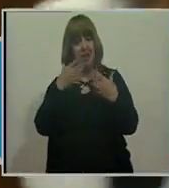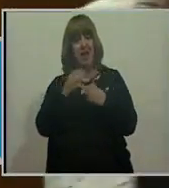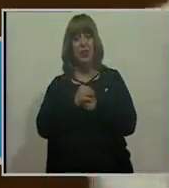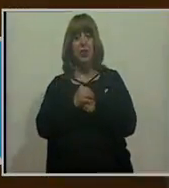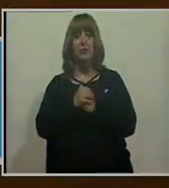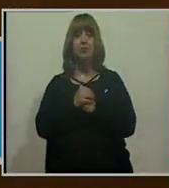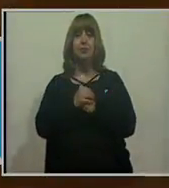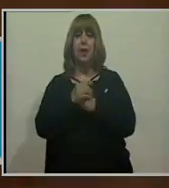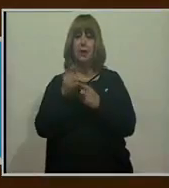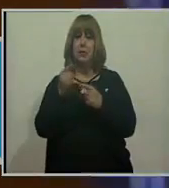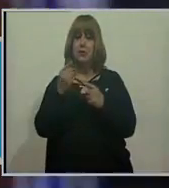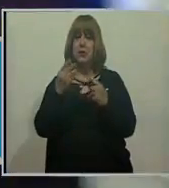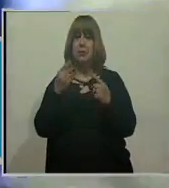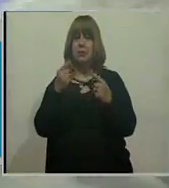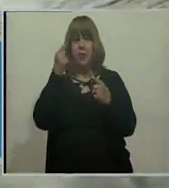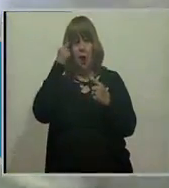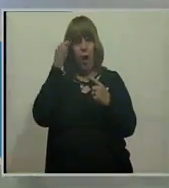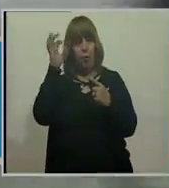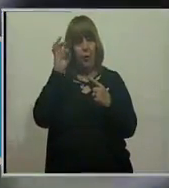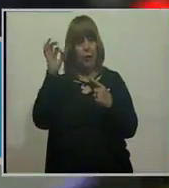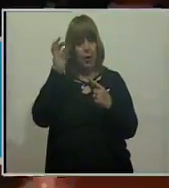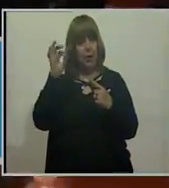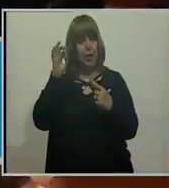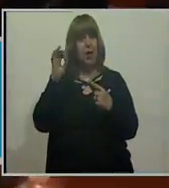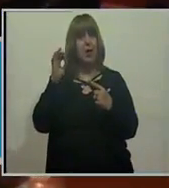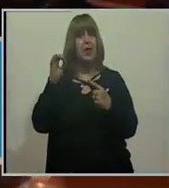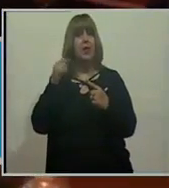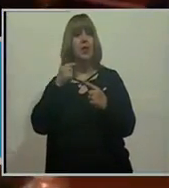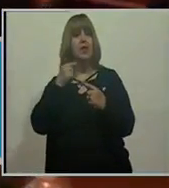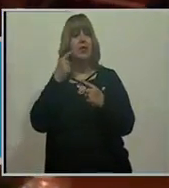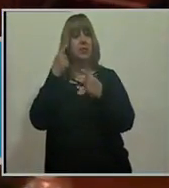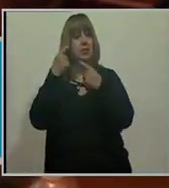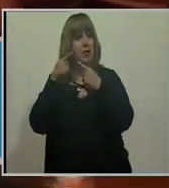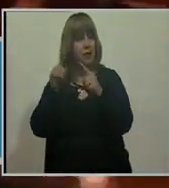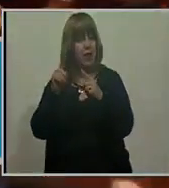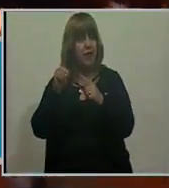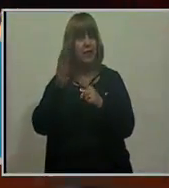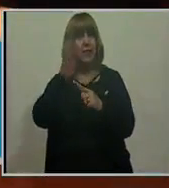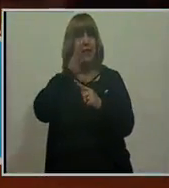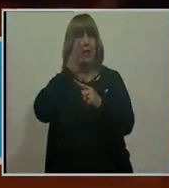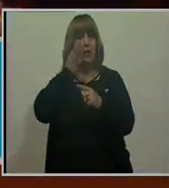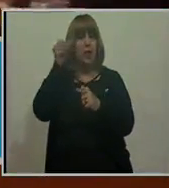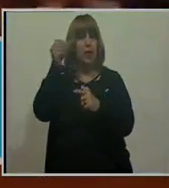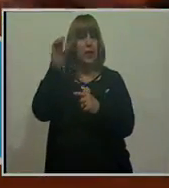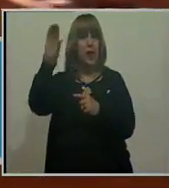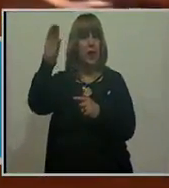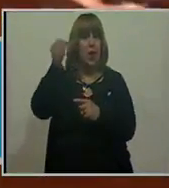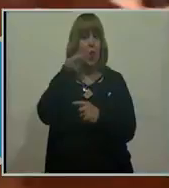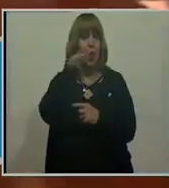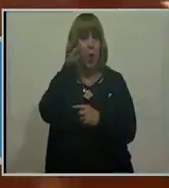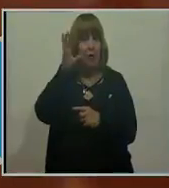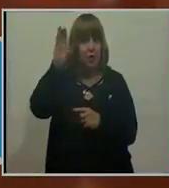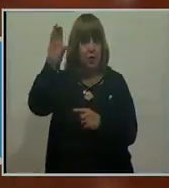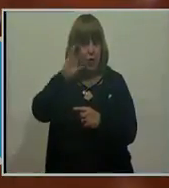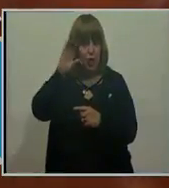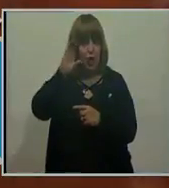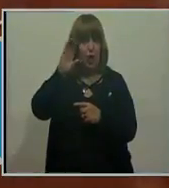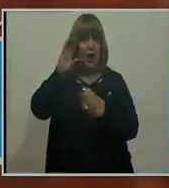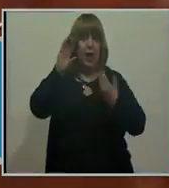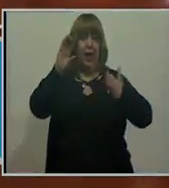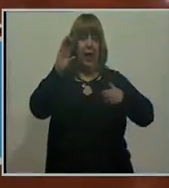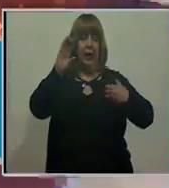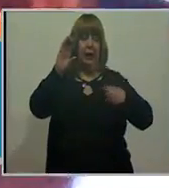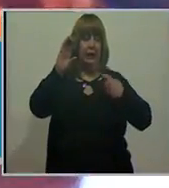funcionario norteamericano y los funcionarios argentinos. ¿Por qué no daban a conocer la cifra los funcionarios norteamericanos? Para no causar movimientos